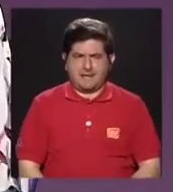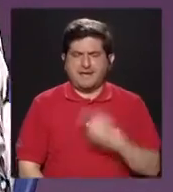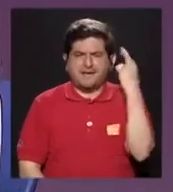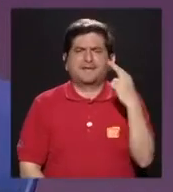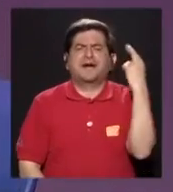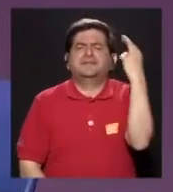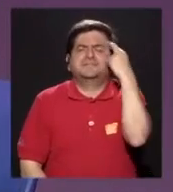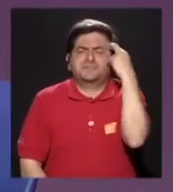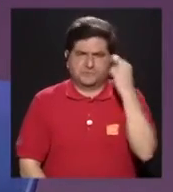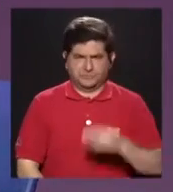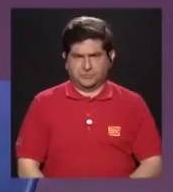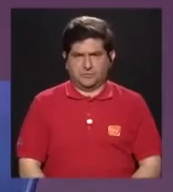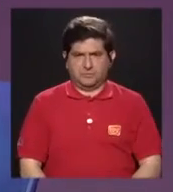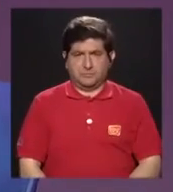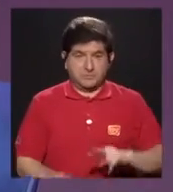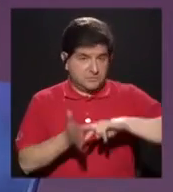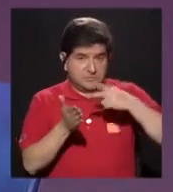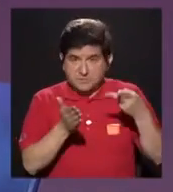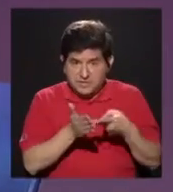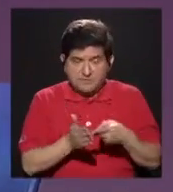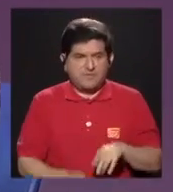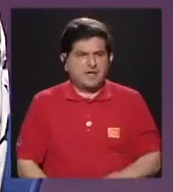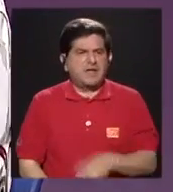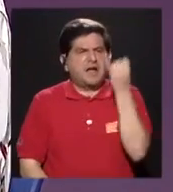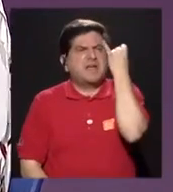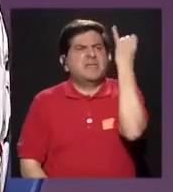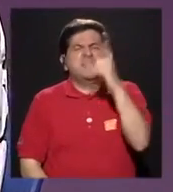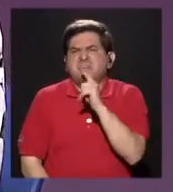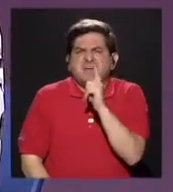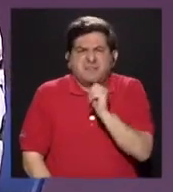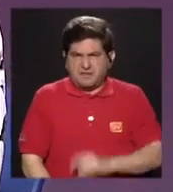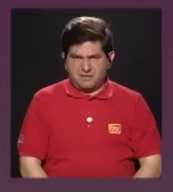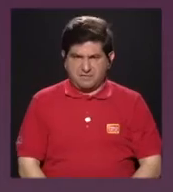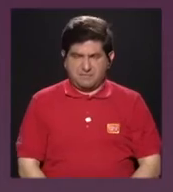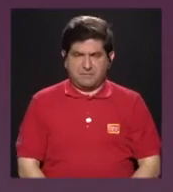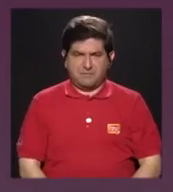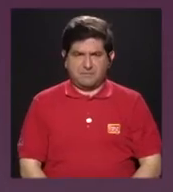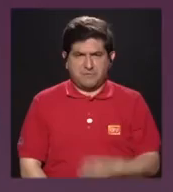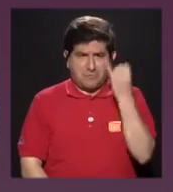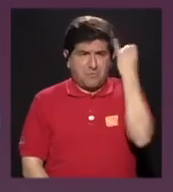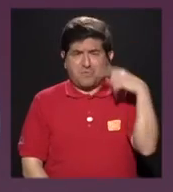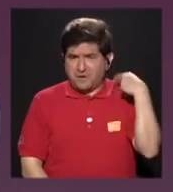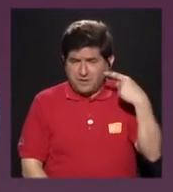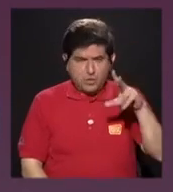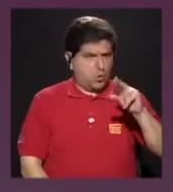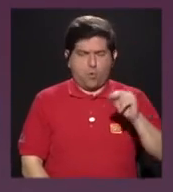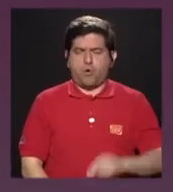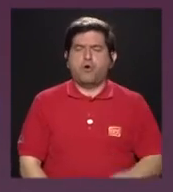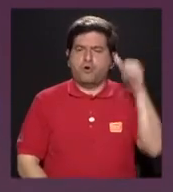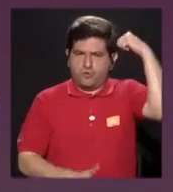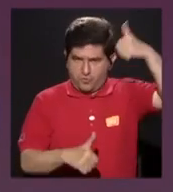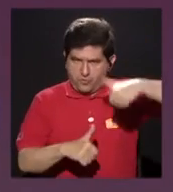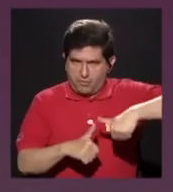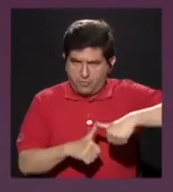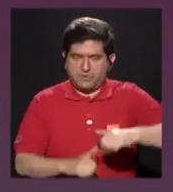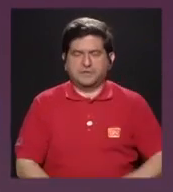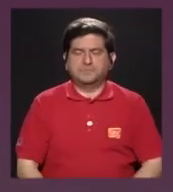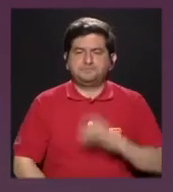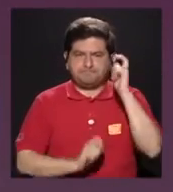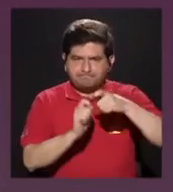y en otras palabras a quién se le ocurre es una ocurrencia no no es una ocurrencia lo primero que hay que recordar es que